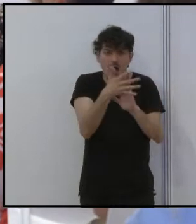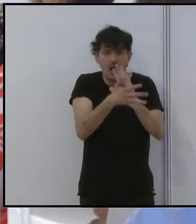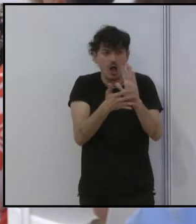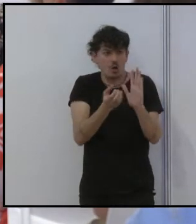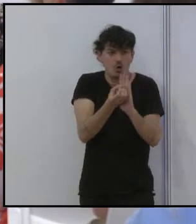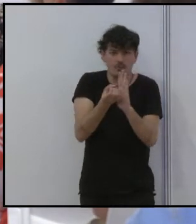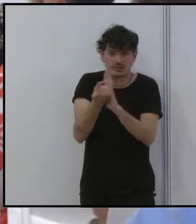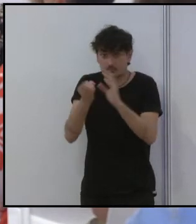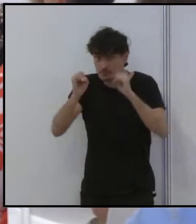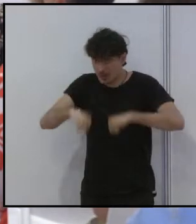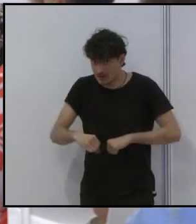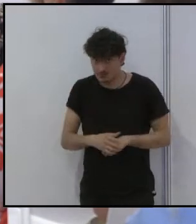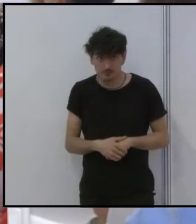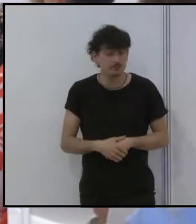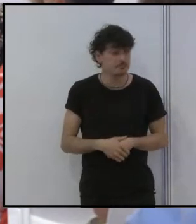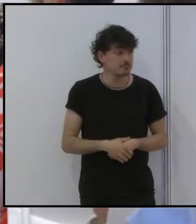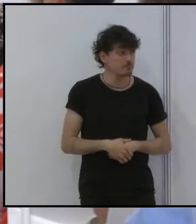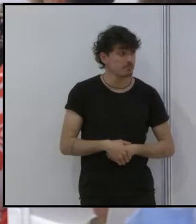comentándolo.